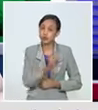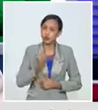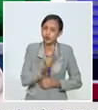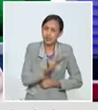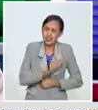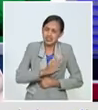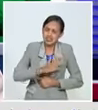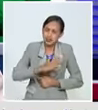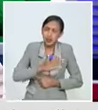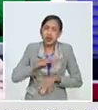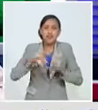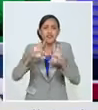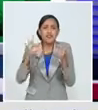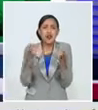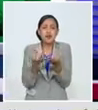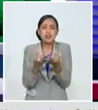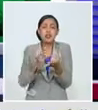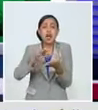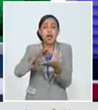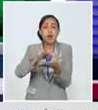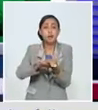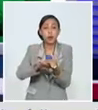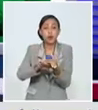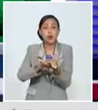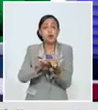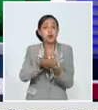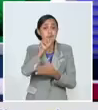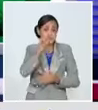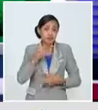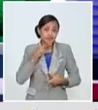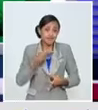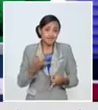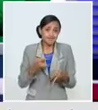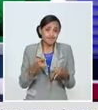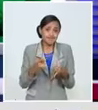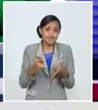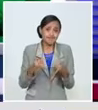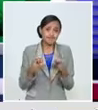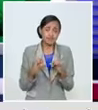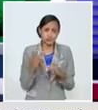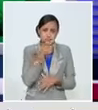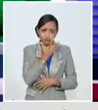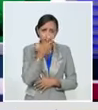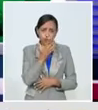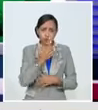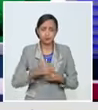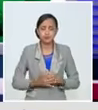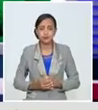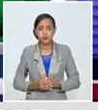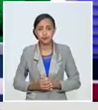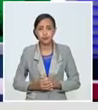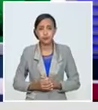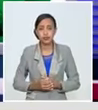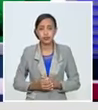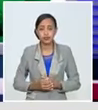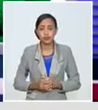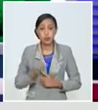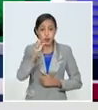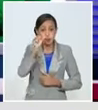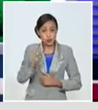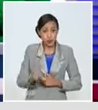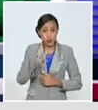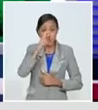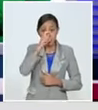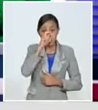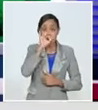a familiares, amistades y lamentamos el fallecimiento de un paciente de 79